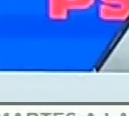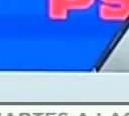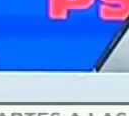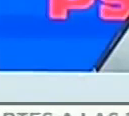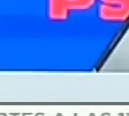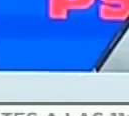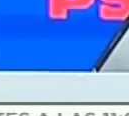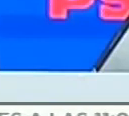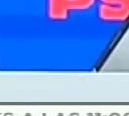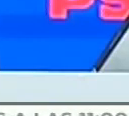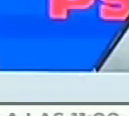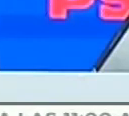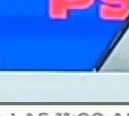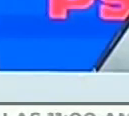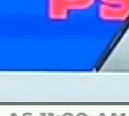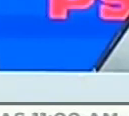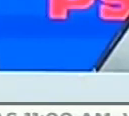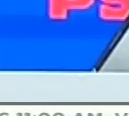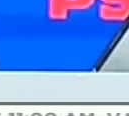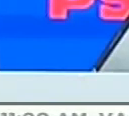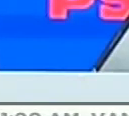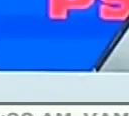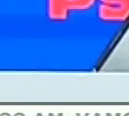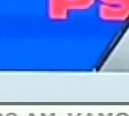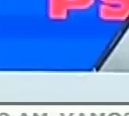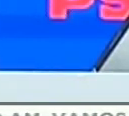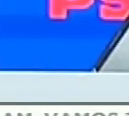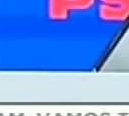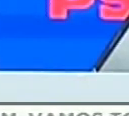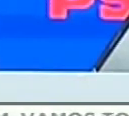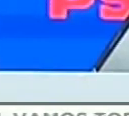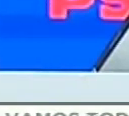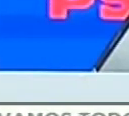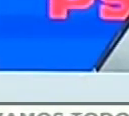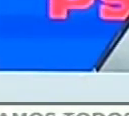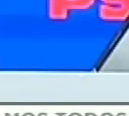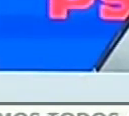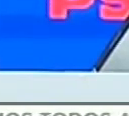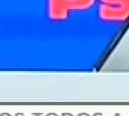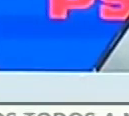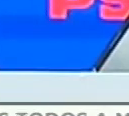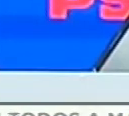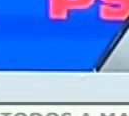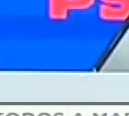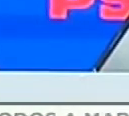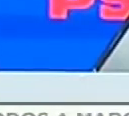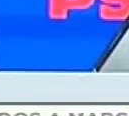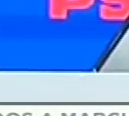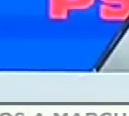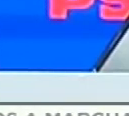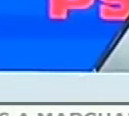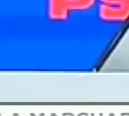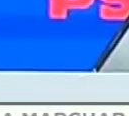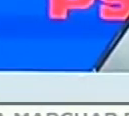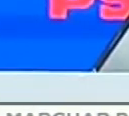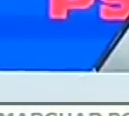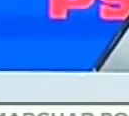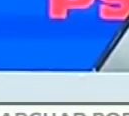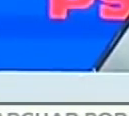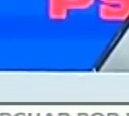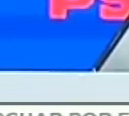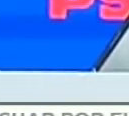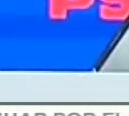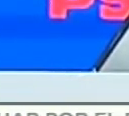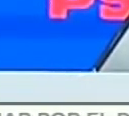humano, por los derechos del ambiente, del planeta. Ustedes saben que por primera vez en la